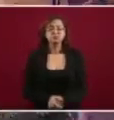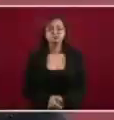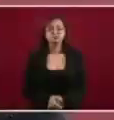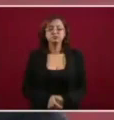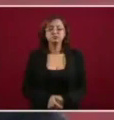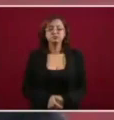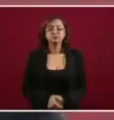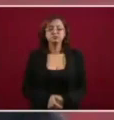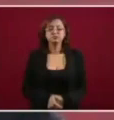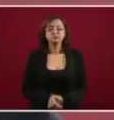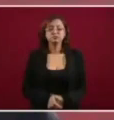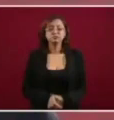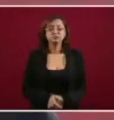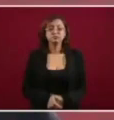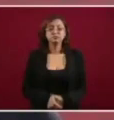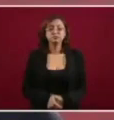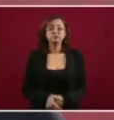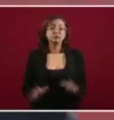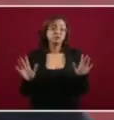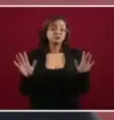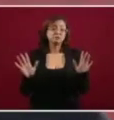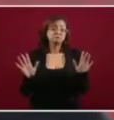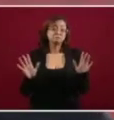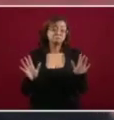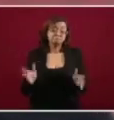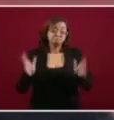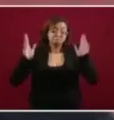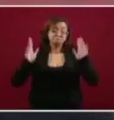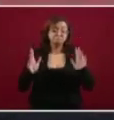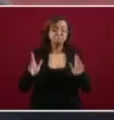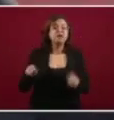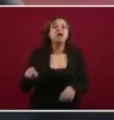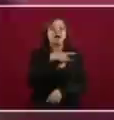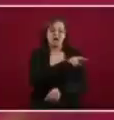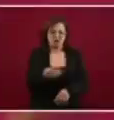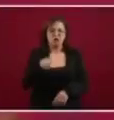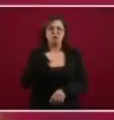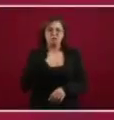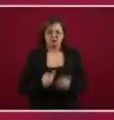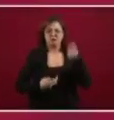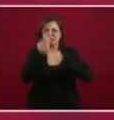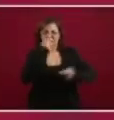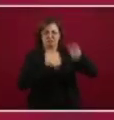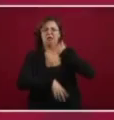no más que eso. Y ellos también hablan de mí, ¿eh?